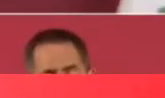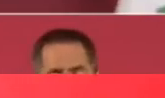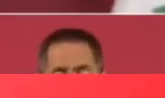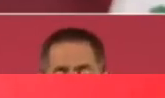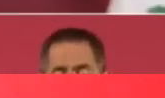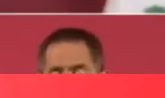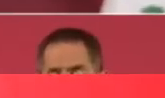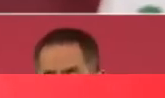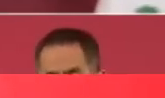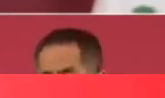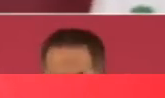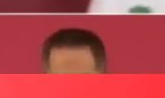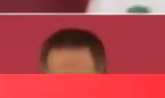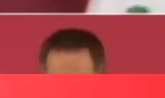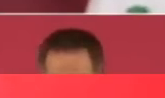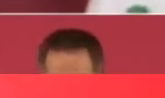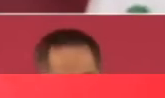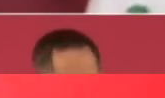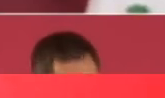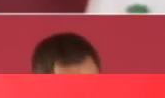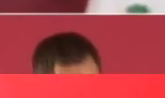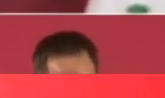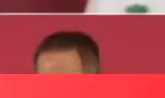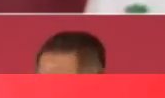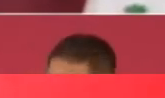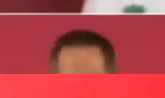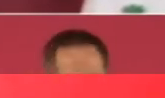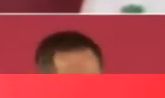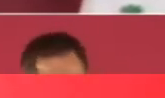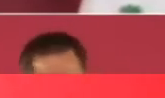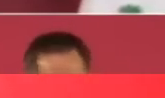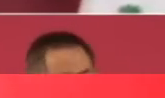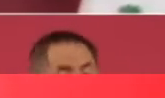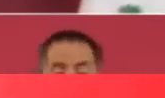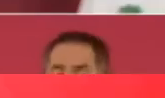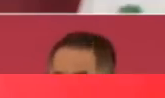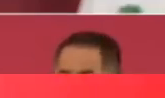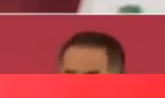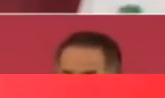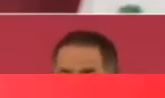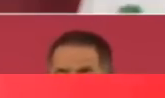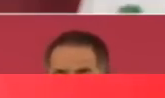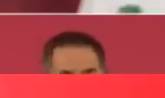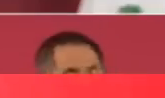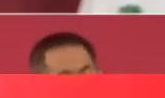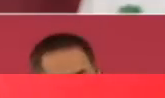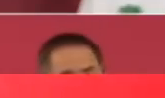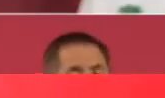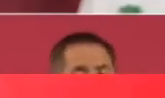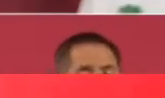los días que no voy a dejar de mencionar que cuando precisamente se presentó la resolución